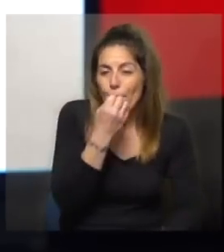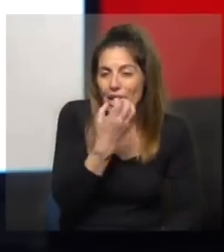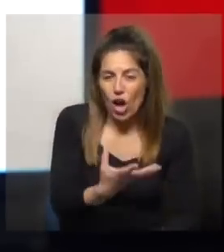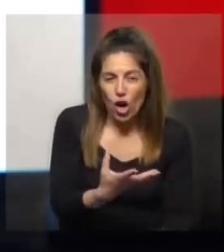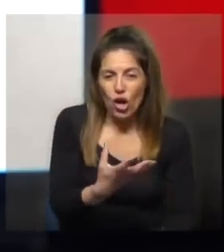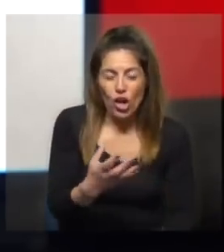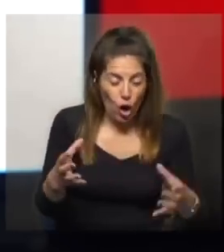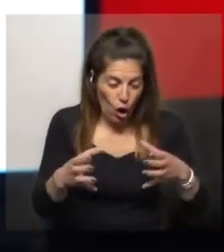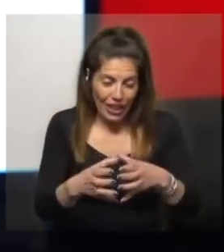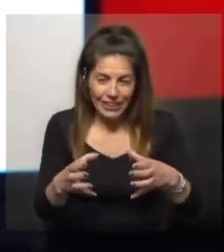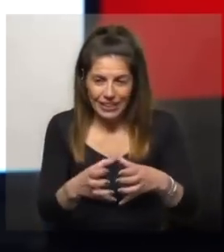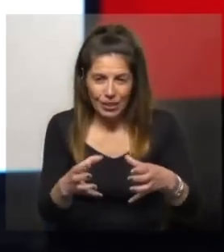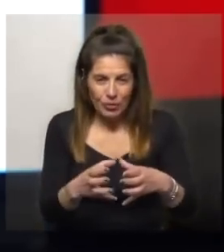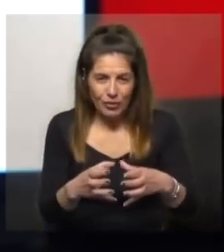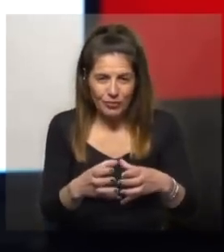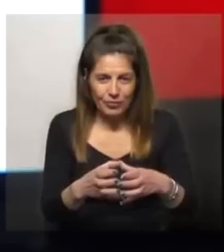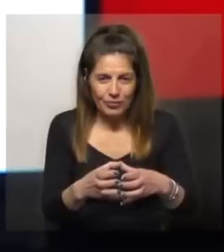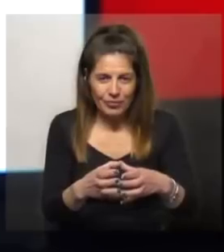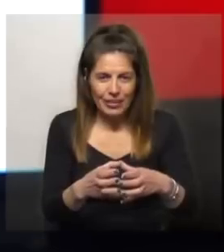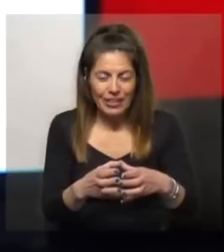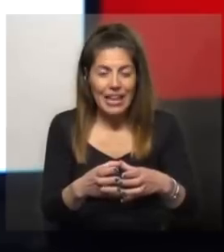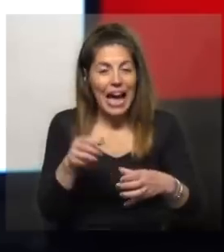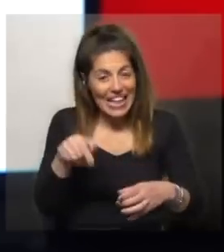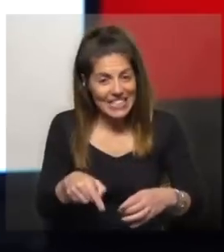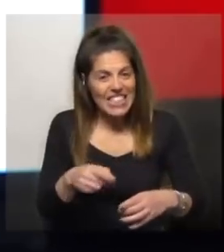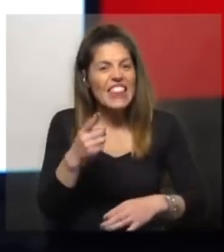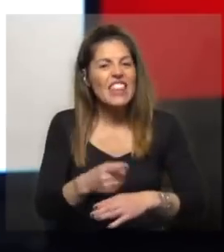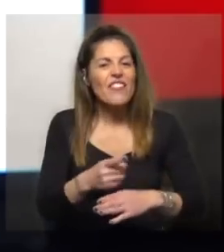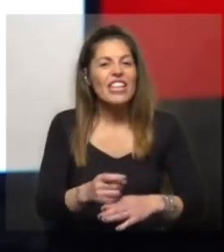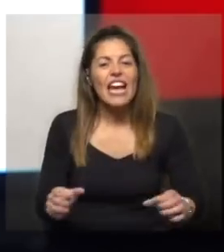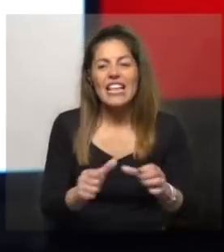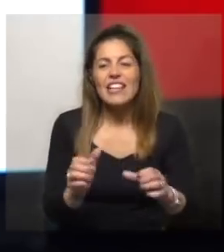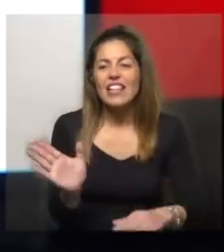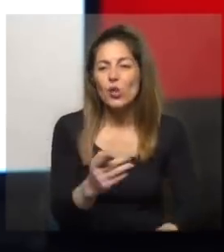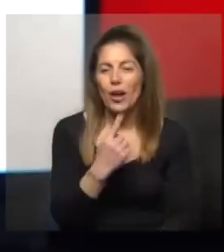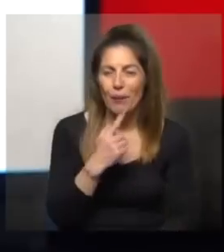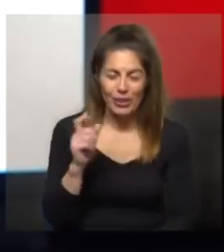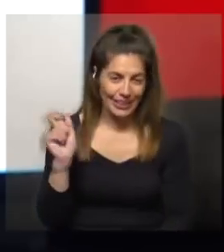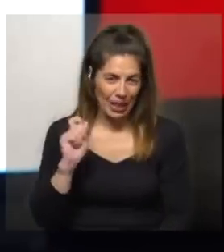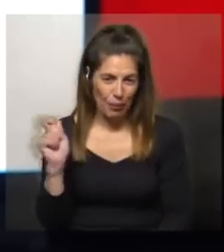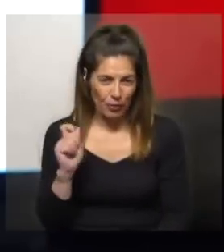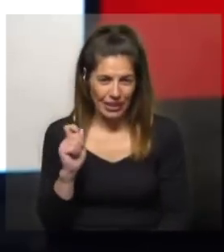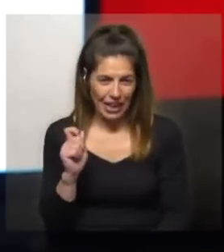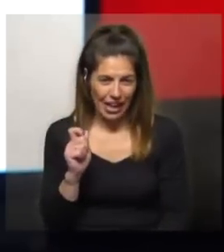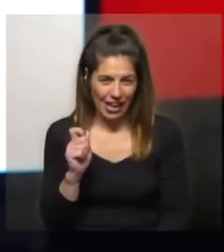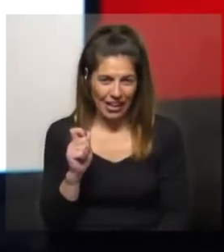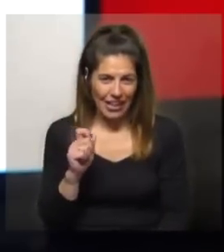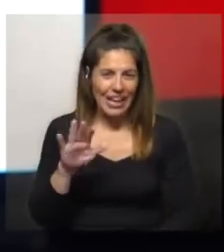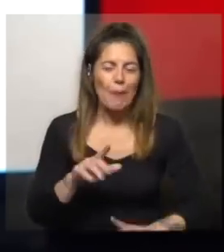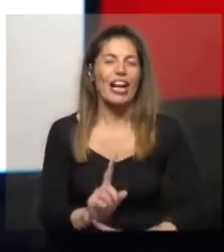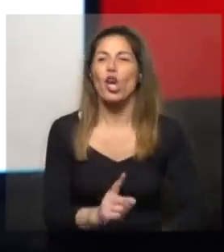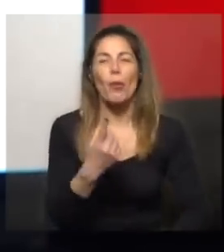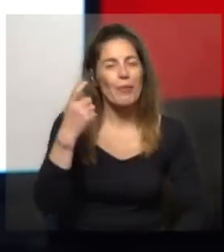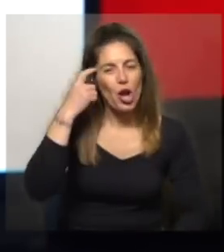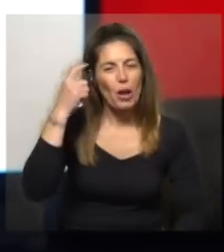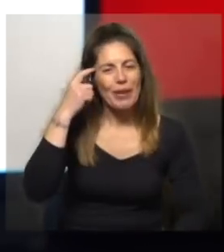colectivo que así deberían ser todas las políticas públicas a eso voy yo o sea es un poco capaz que no es lo primero que